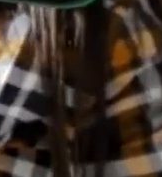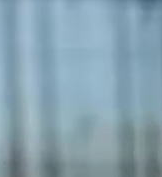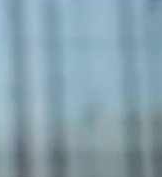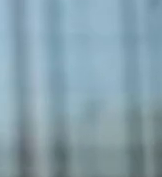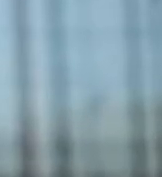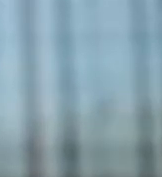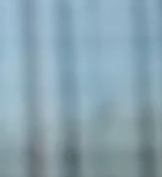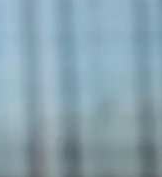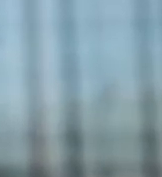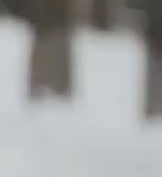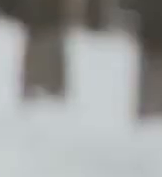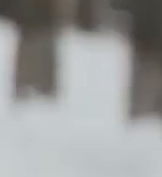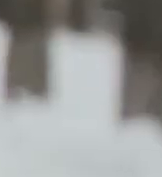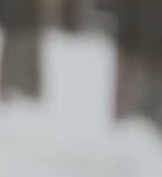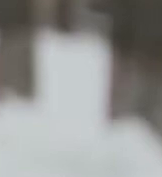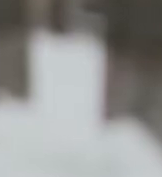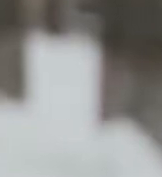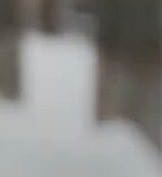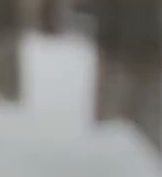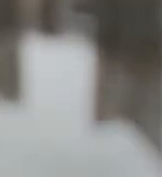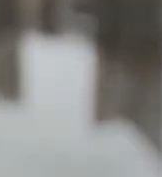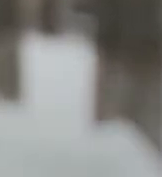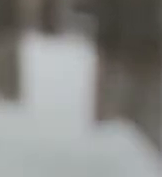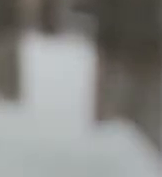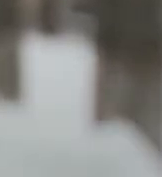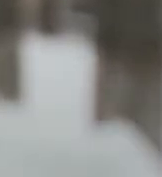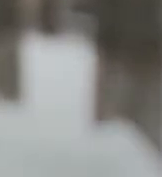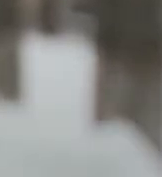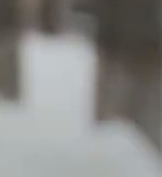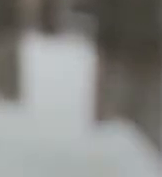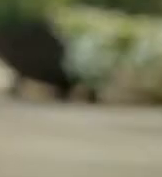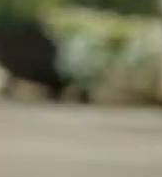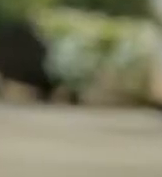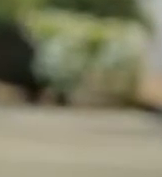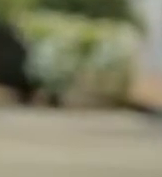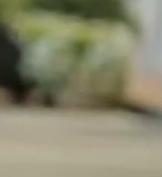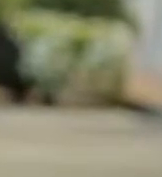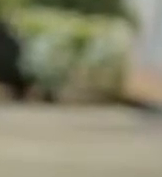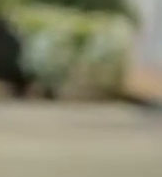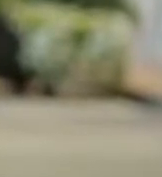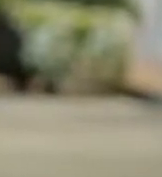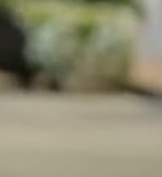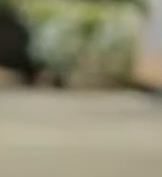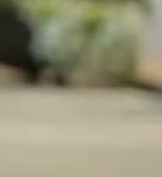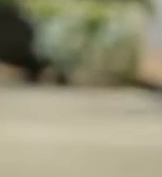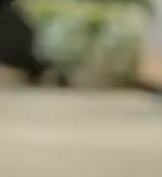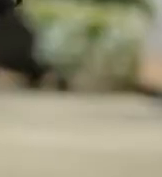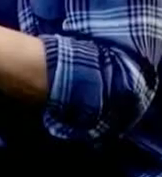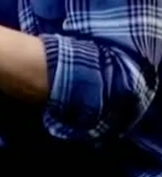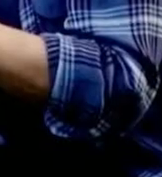suelta. Tapo el buraco con pelpa, limpio la felpa. Saco la pausa. ¿Qué me tocás? ¿Qué me decís? ¿Qué me